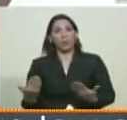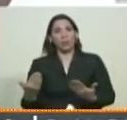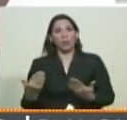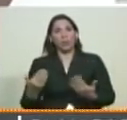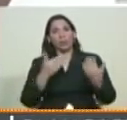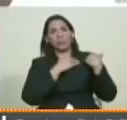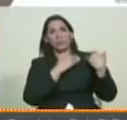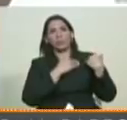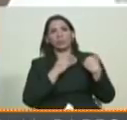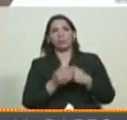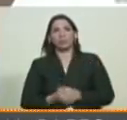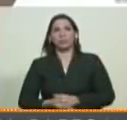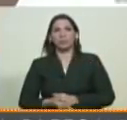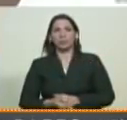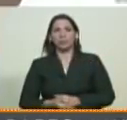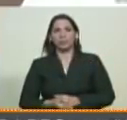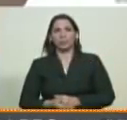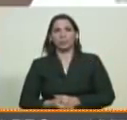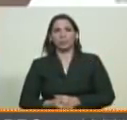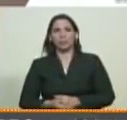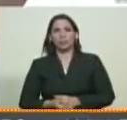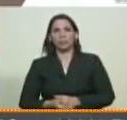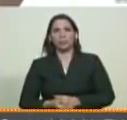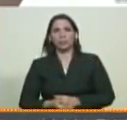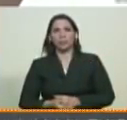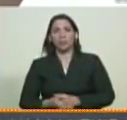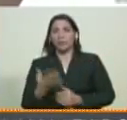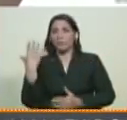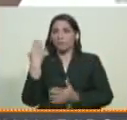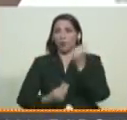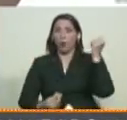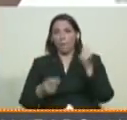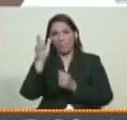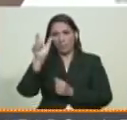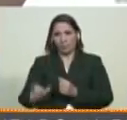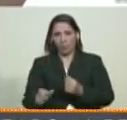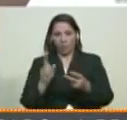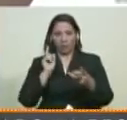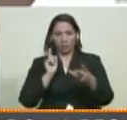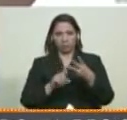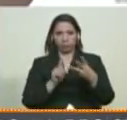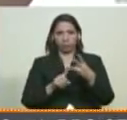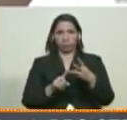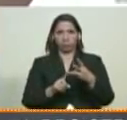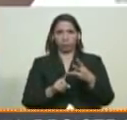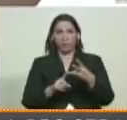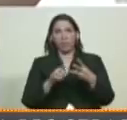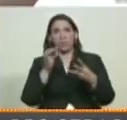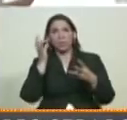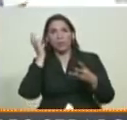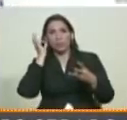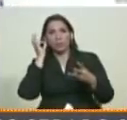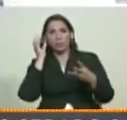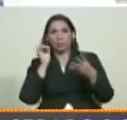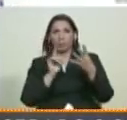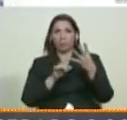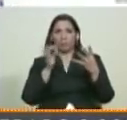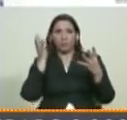responsabilidad de Bernard Momer, prófugo de la justicia, Irama Quiraz de Momer y Mariana